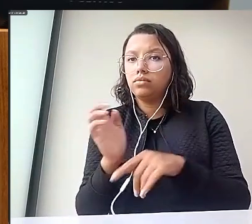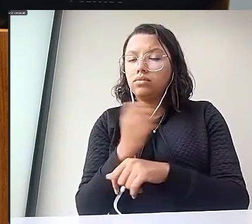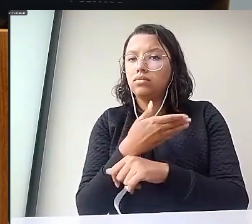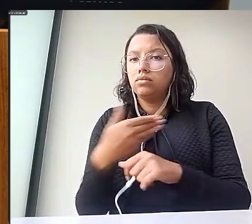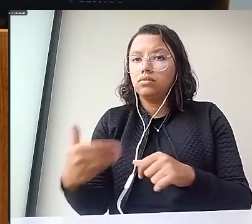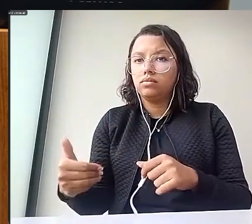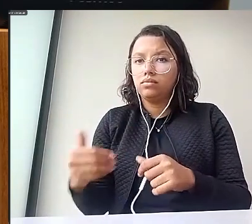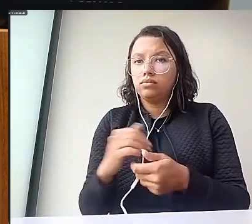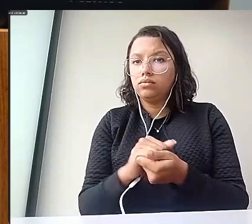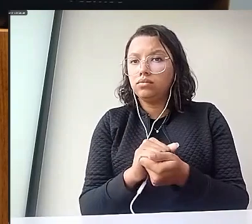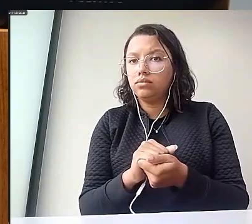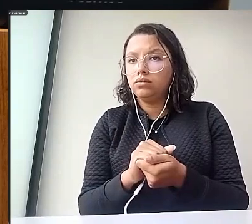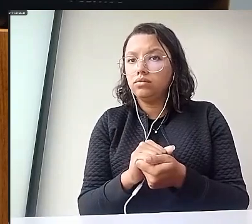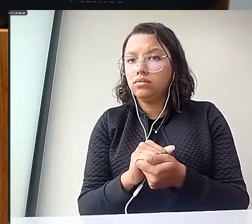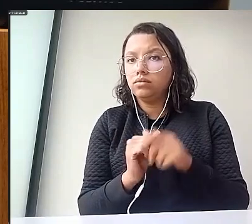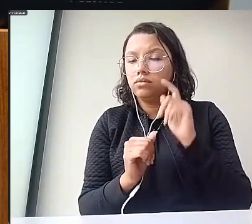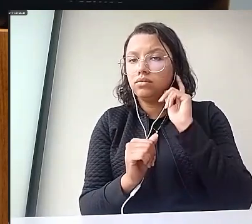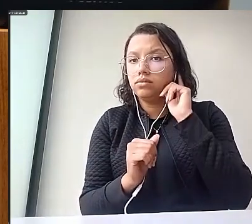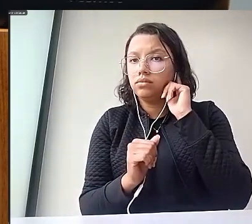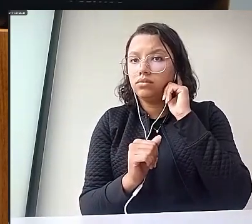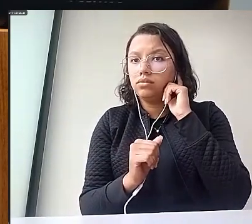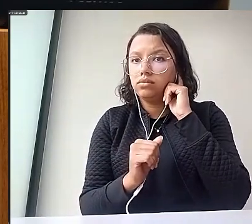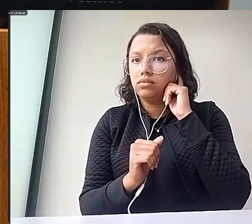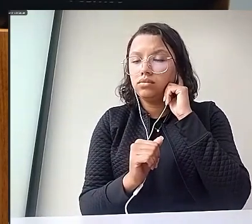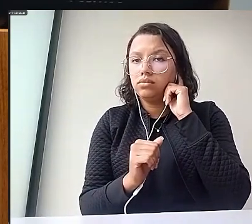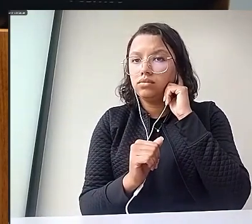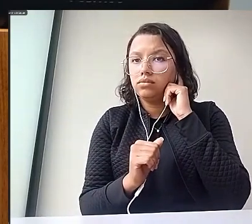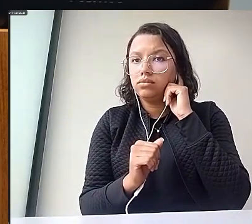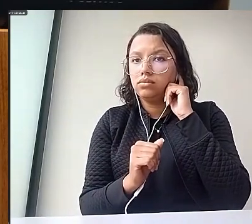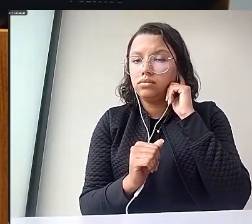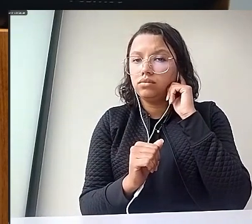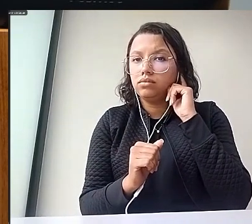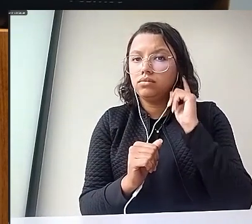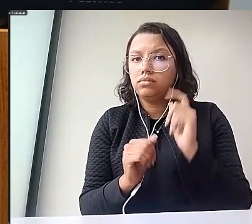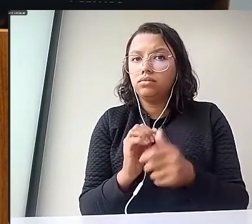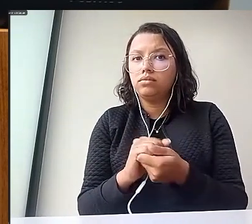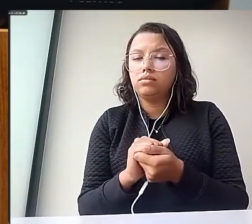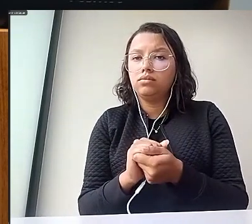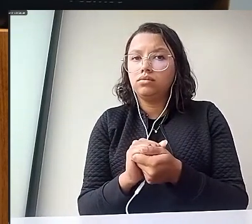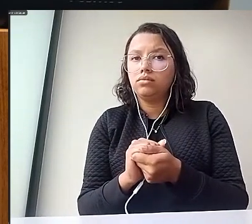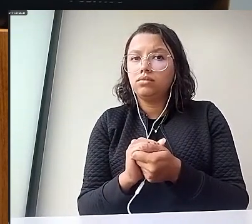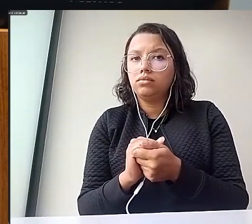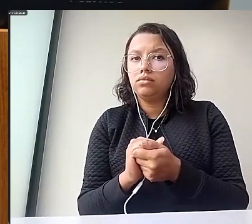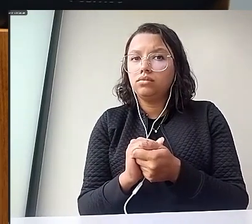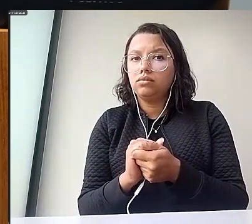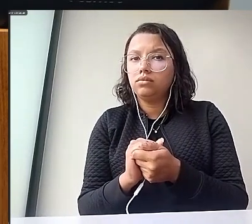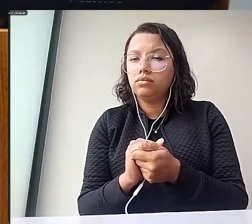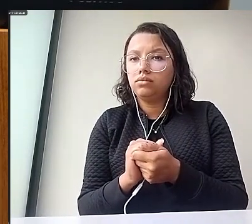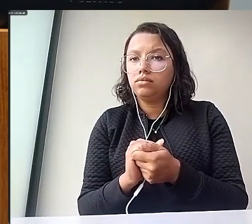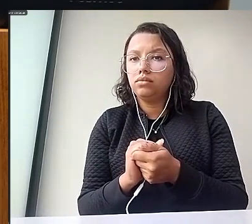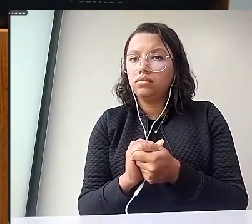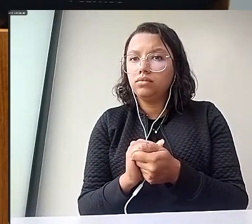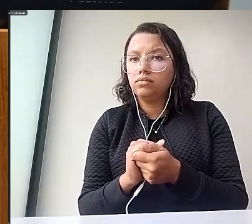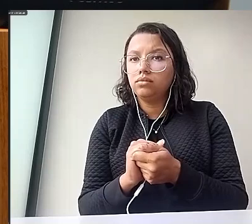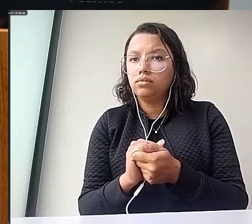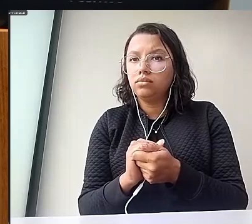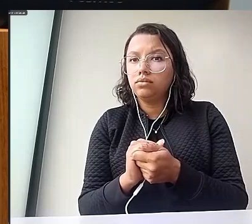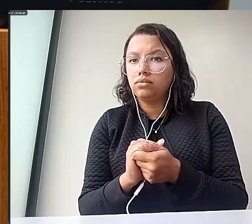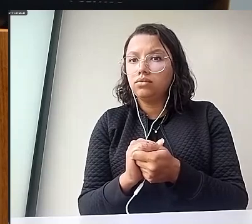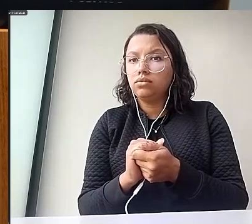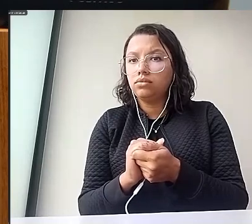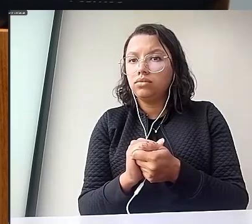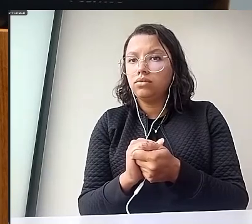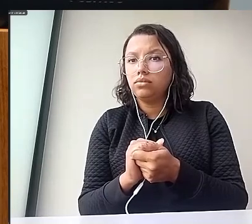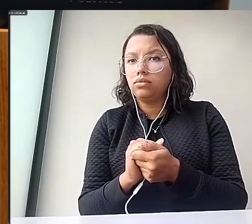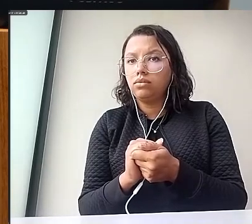coalición estables con la derecha, con la izquierda, con el centro, con cualquier otras fuerzas políticas para